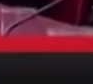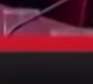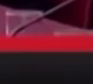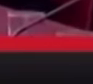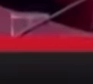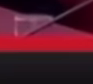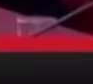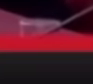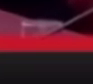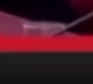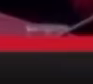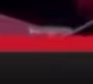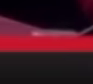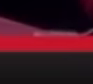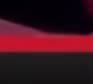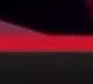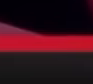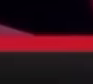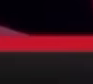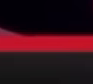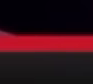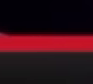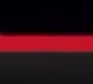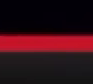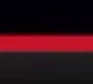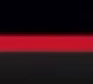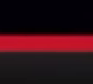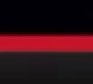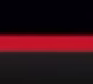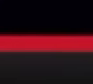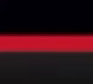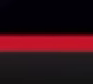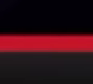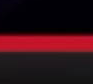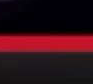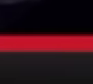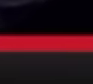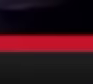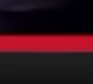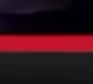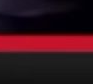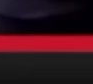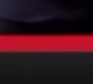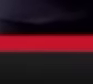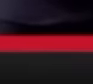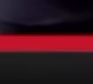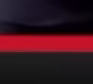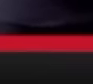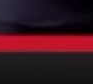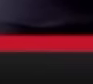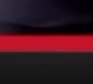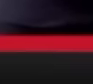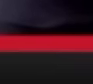por favor que todo lo que usted ha argumentado lo formule por escrito esta comisión, para que esta comisión informe a la comisión